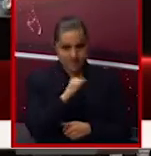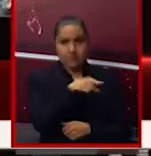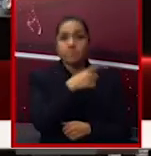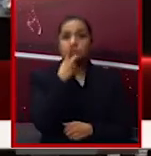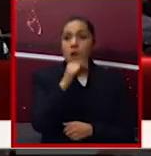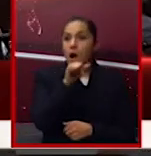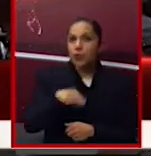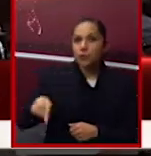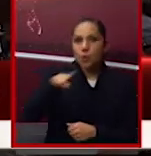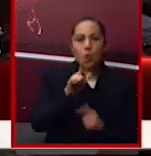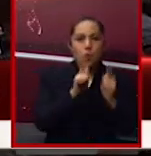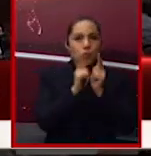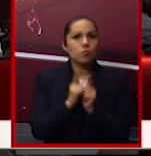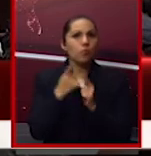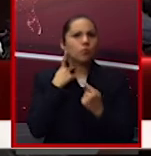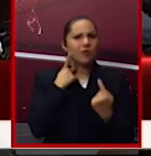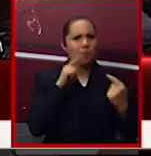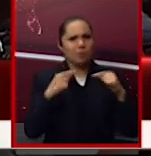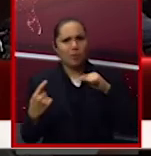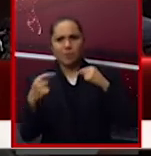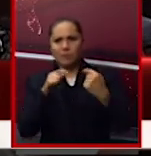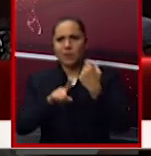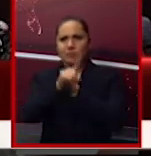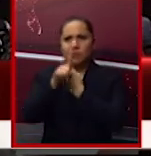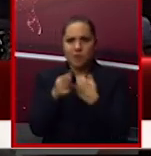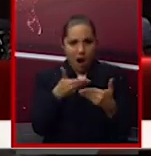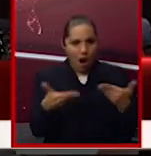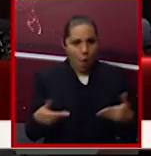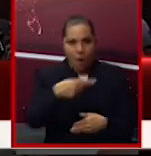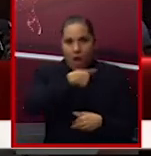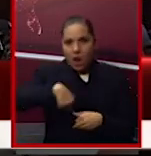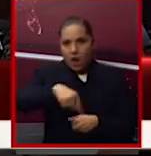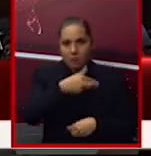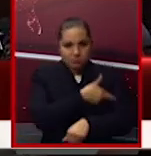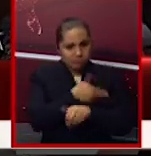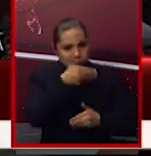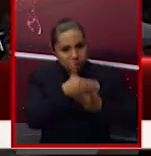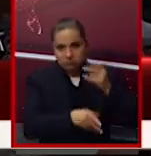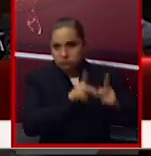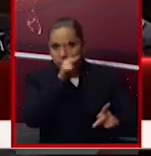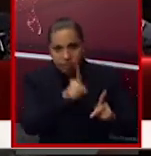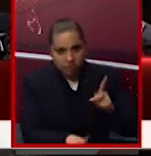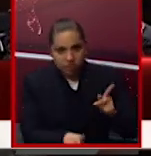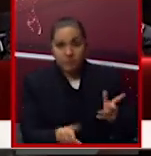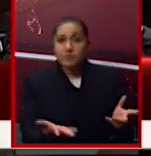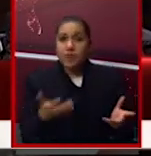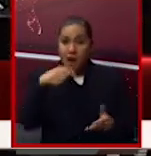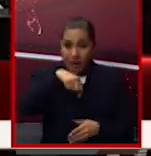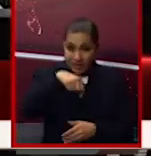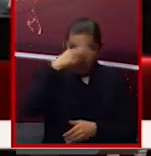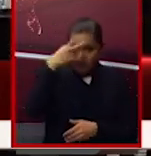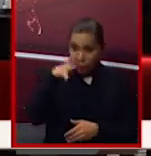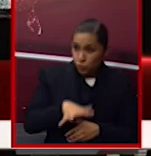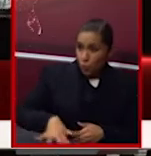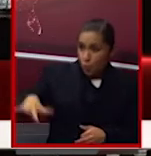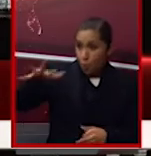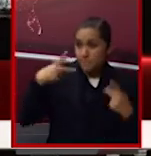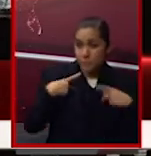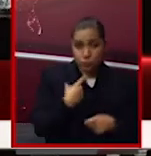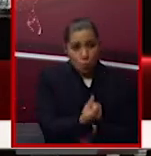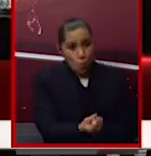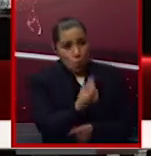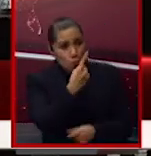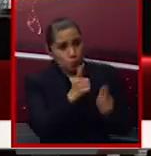la parálisis legislativa. Explicó además que en México no le importan los problemas de un grupo parlamentario, sino que